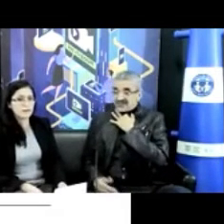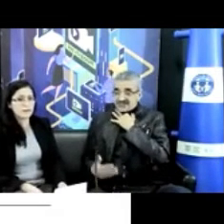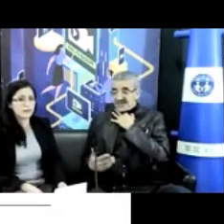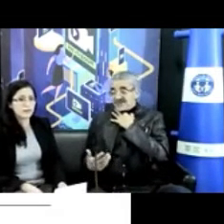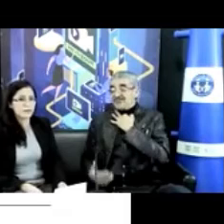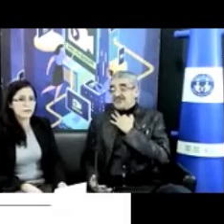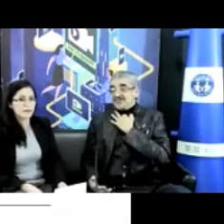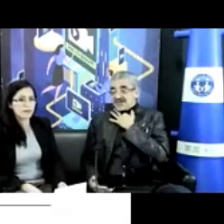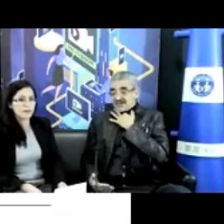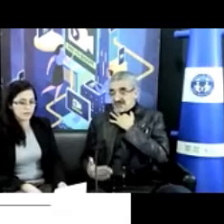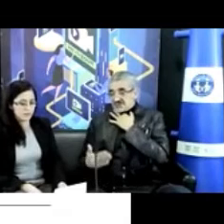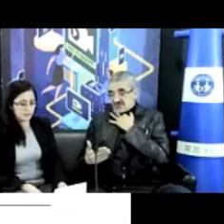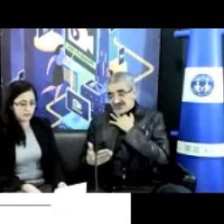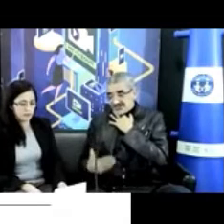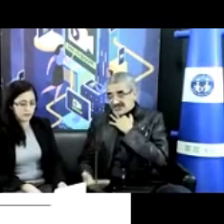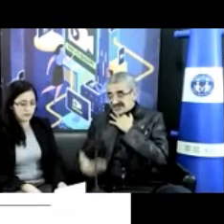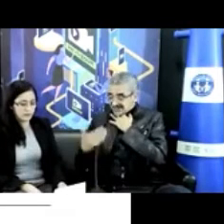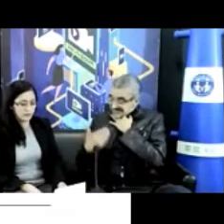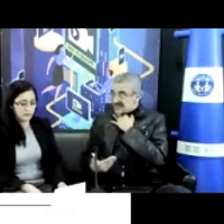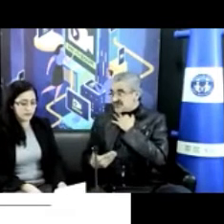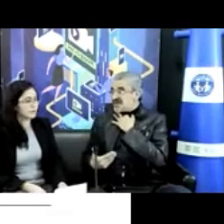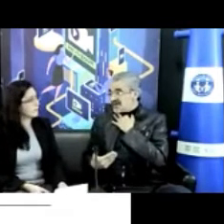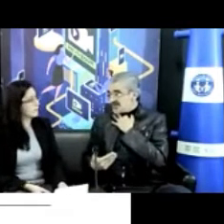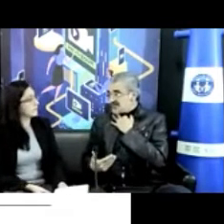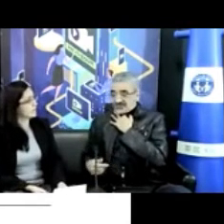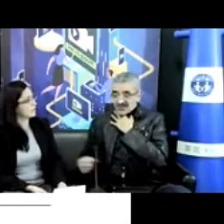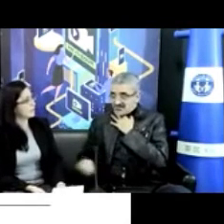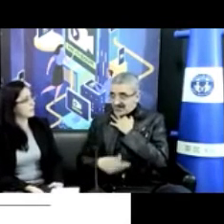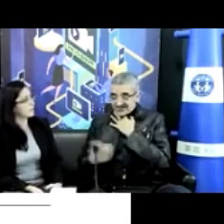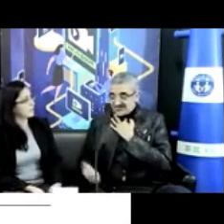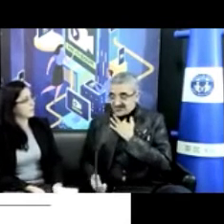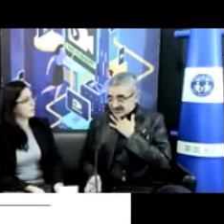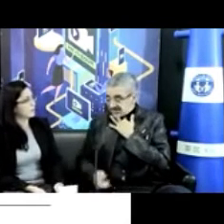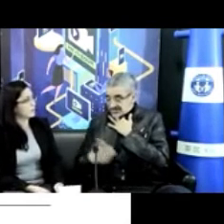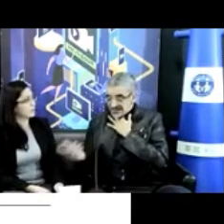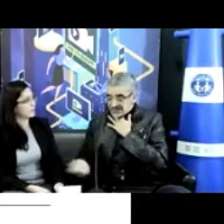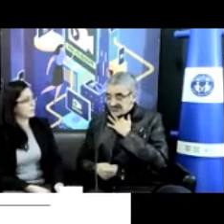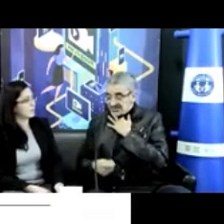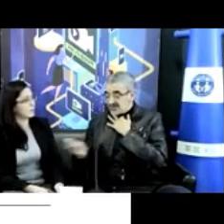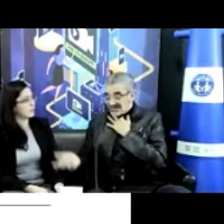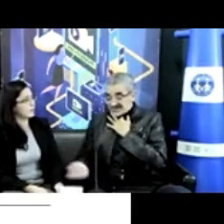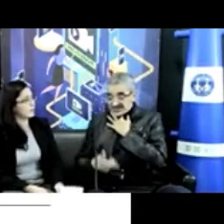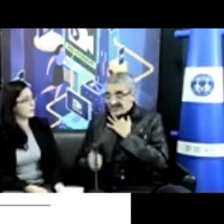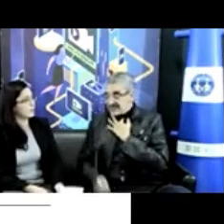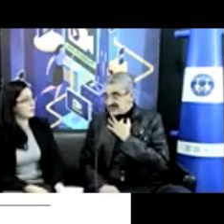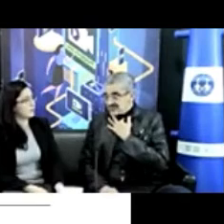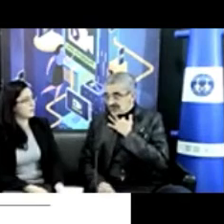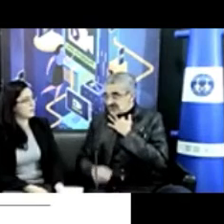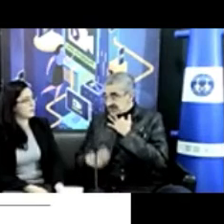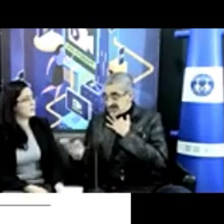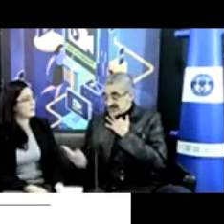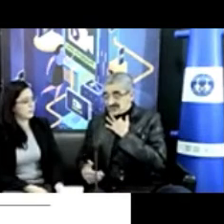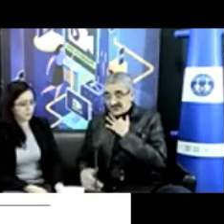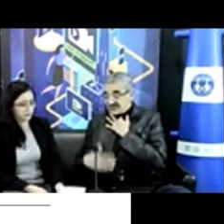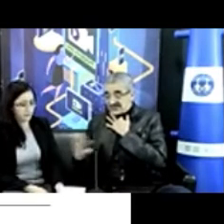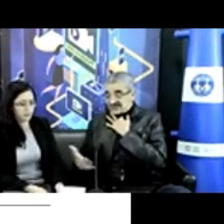Te decía yo, el usuario tiene que regresar con algo, no nada más es aplicar una encuesta o hacer